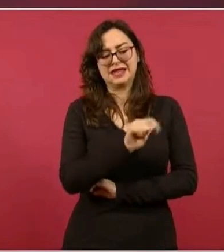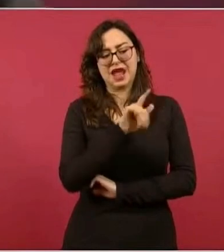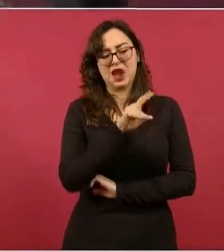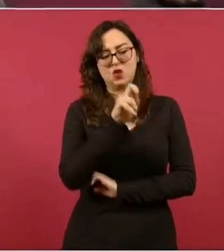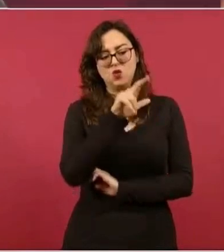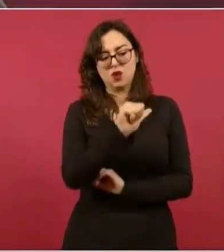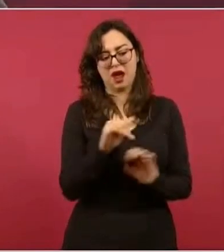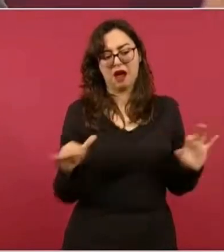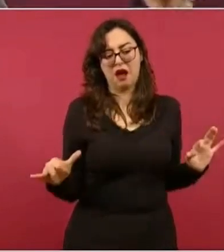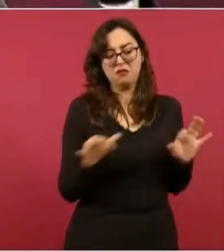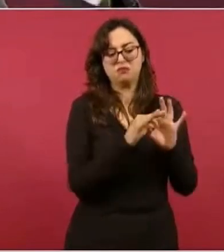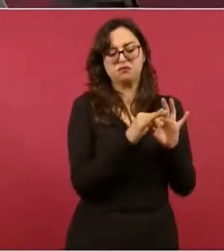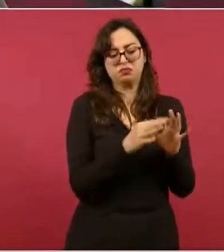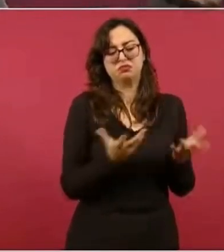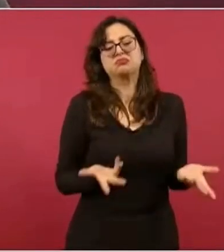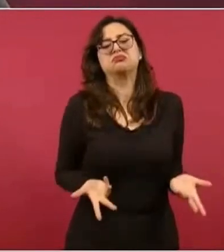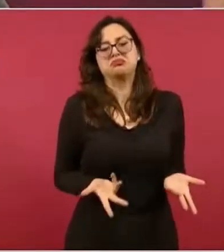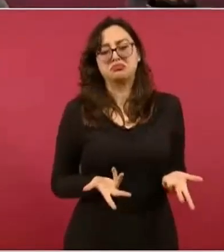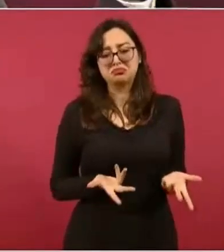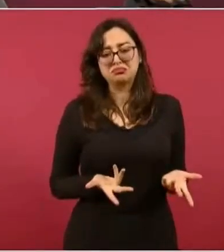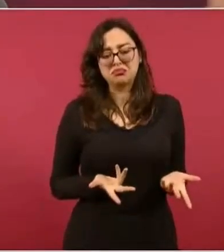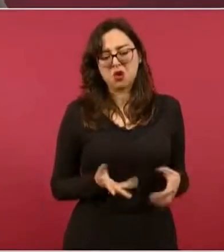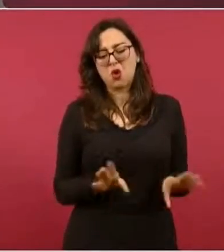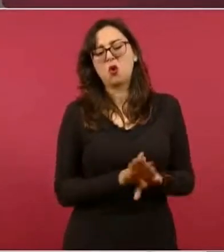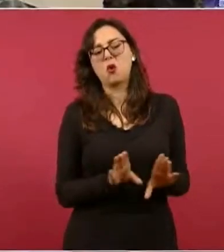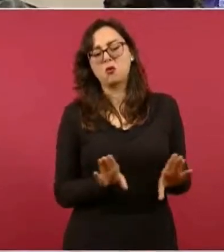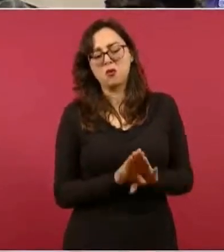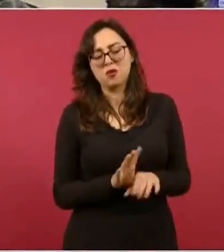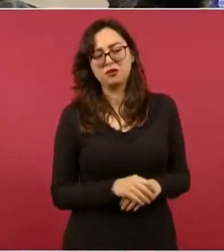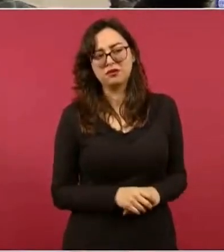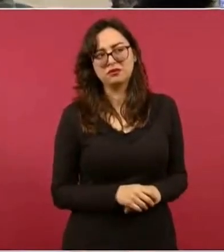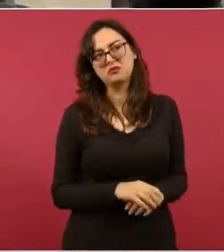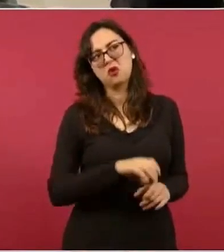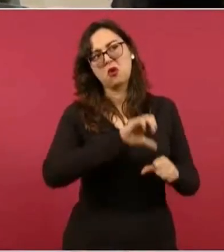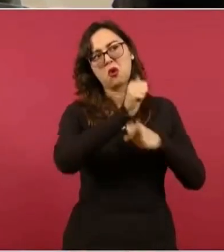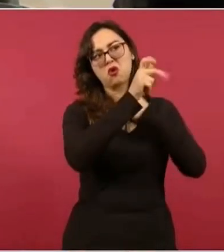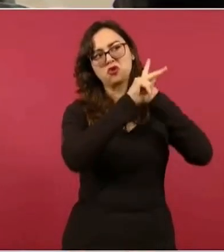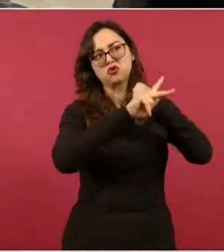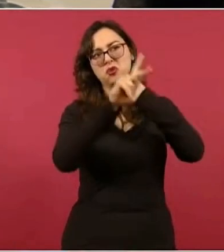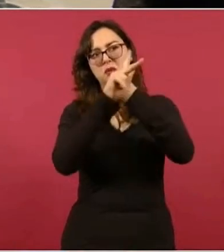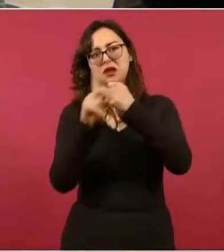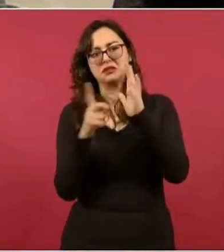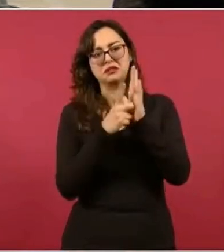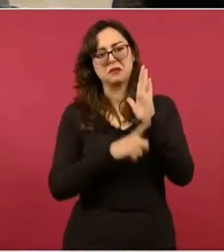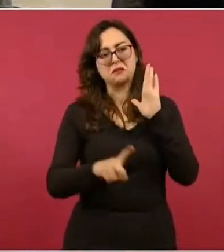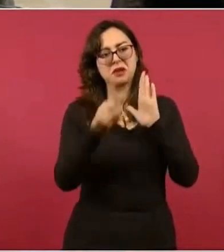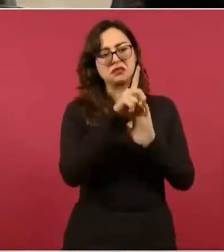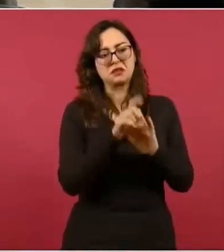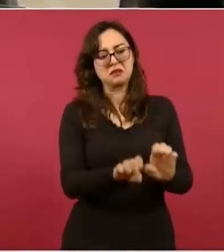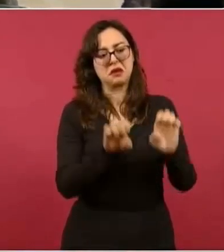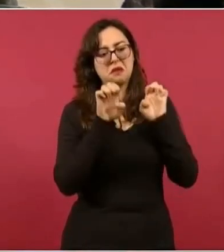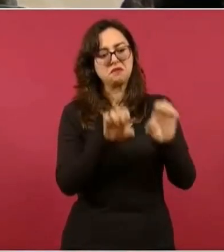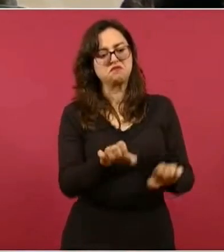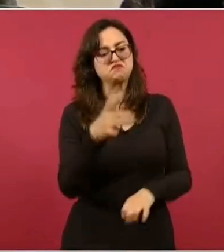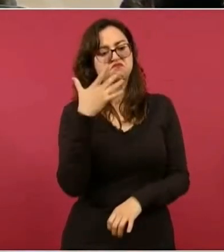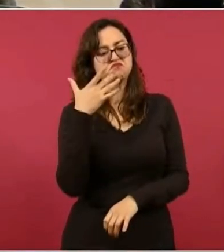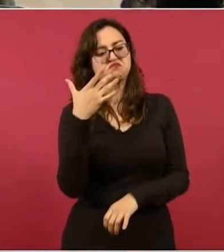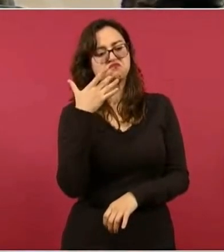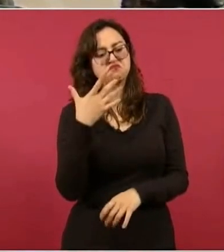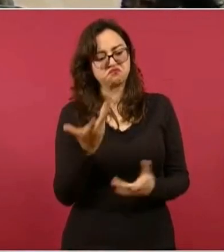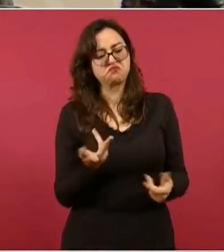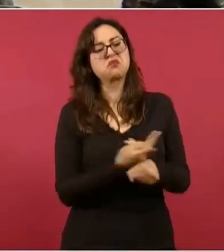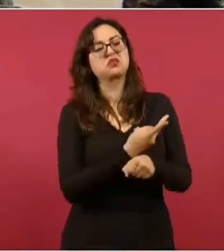y sus departamentos de lujo que no los tienen ustedes no los tienen